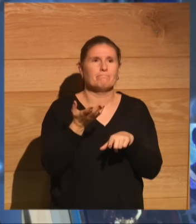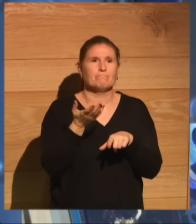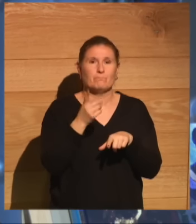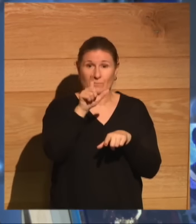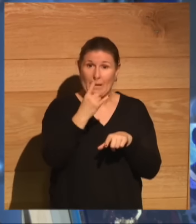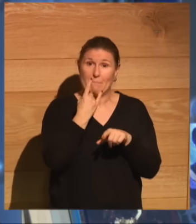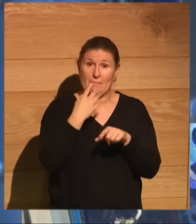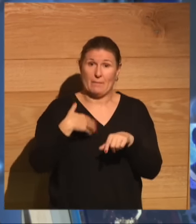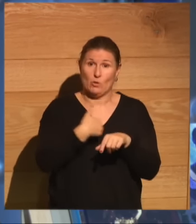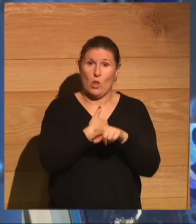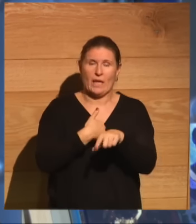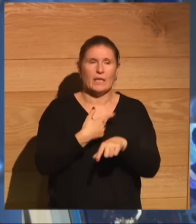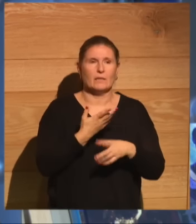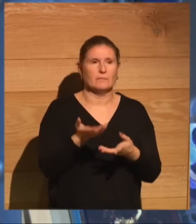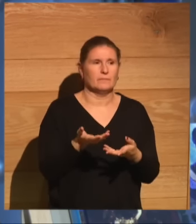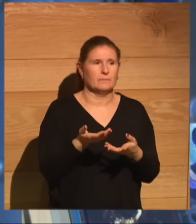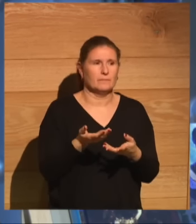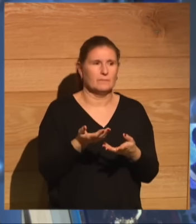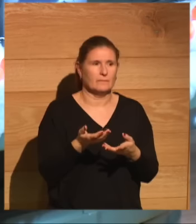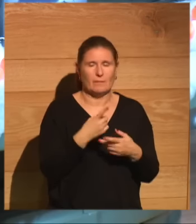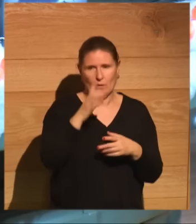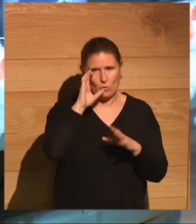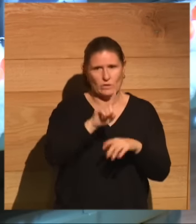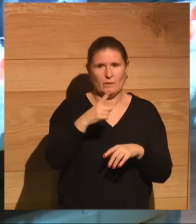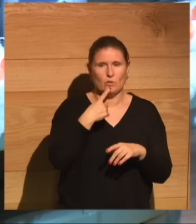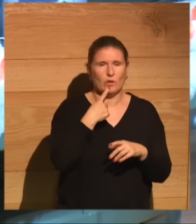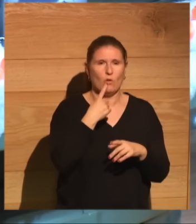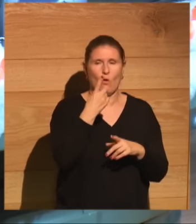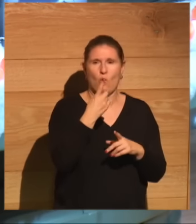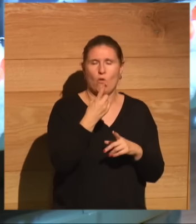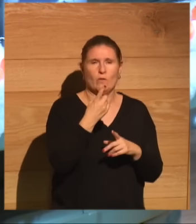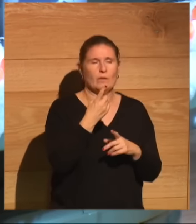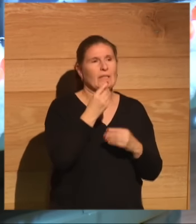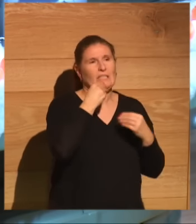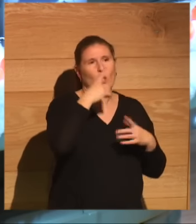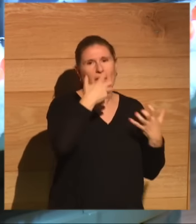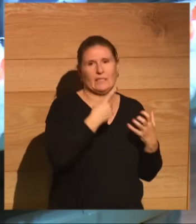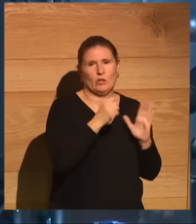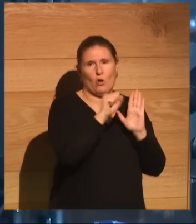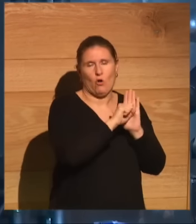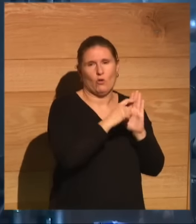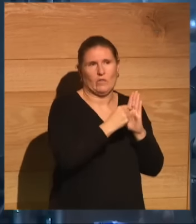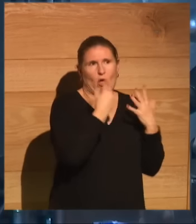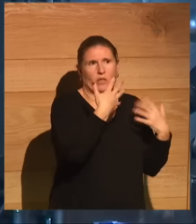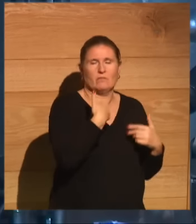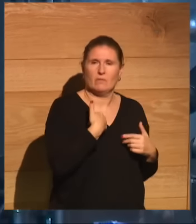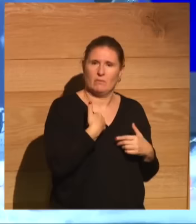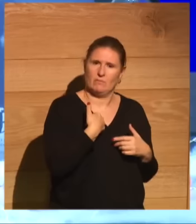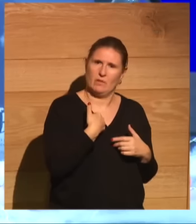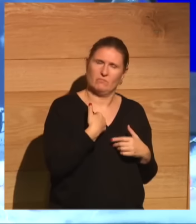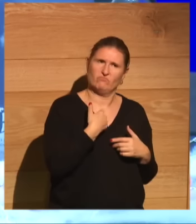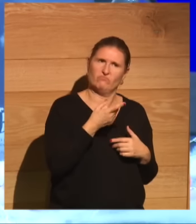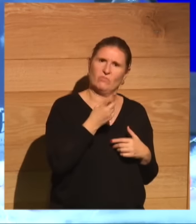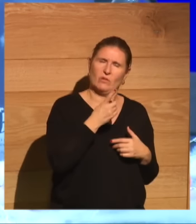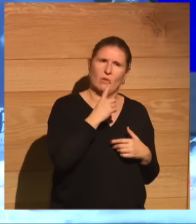el peso... Sí, le da igual. No, hombre, pero es que, escúchame, tengo una matrícula de honor en Historia del Arte. Quiero decir que de repente me he sentido un poco ofendido hacia mí mismo. Vamos a volver